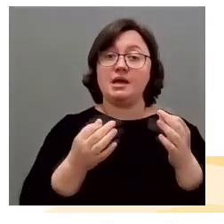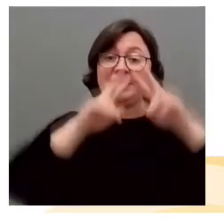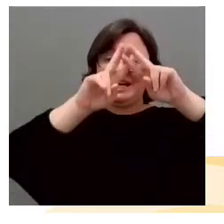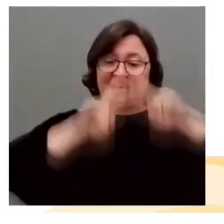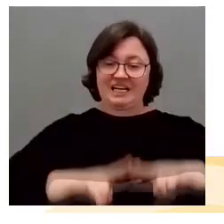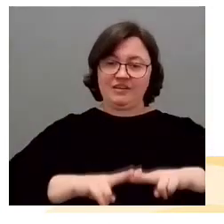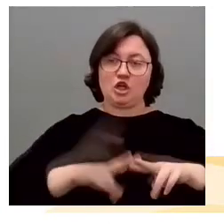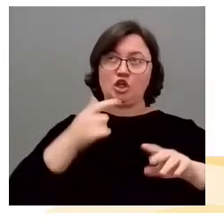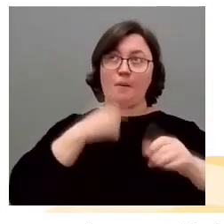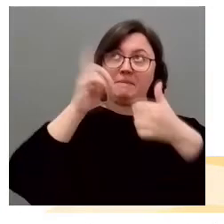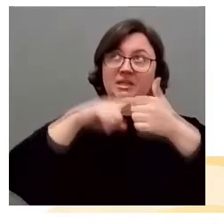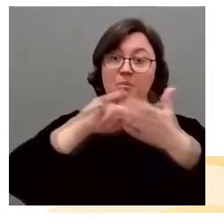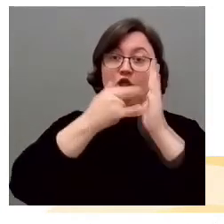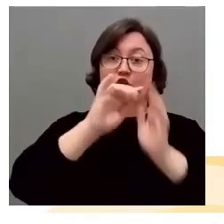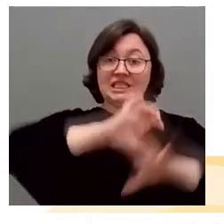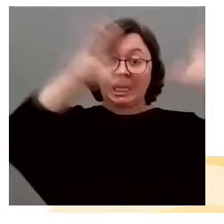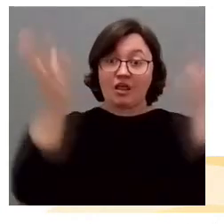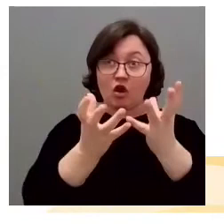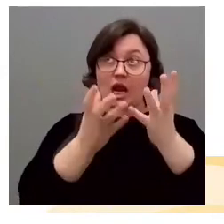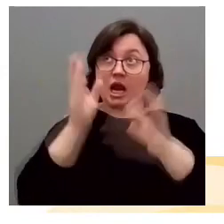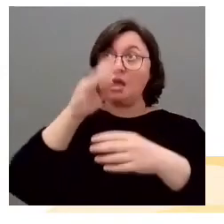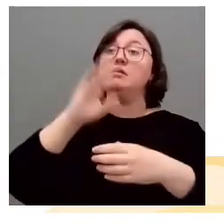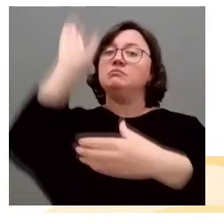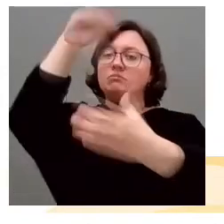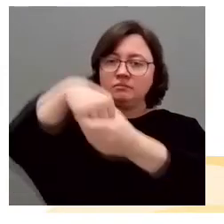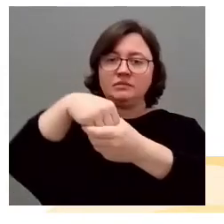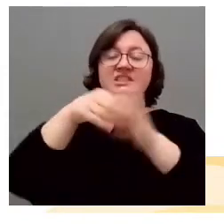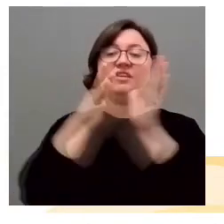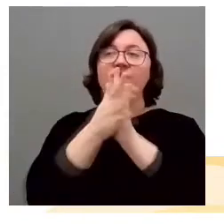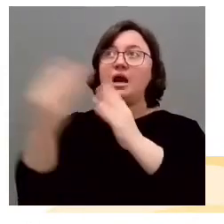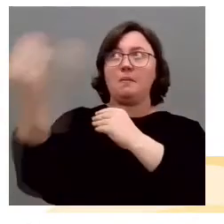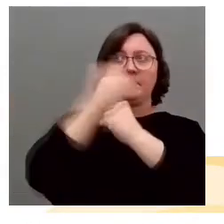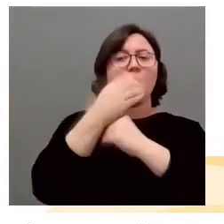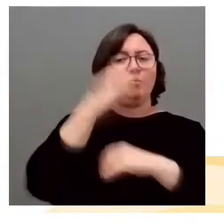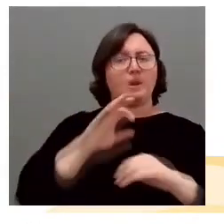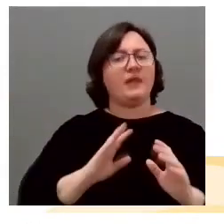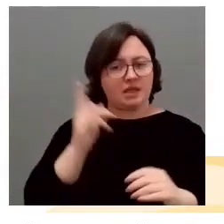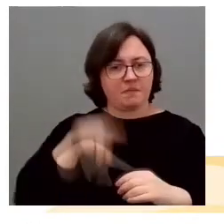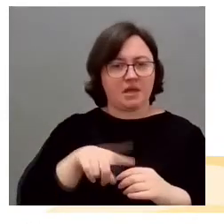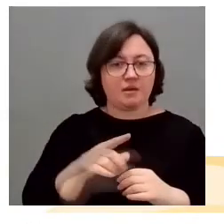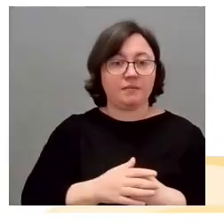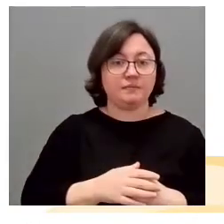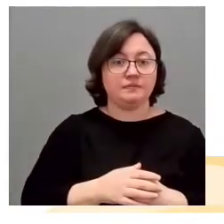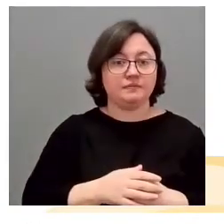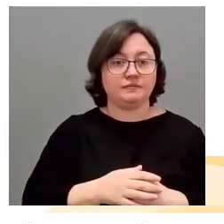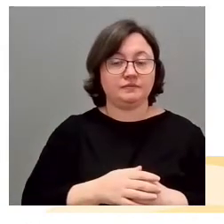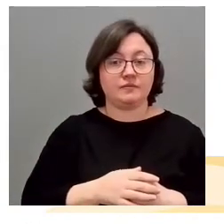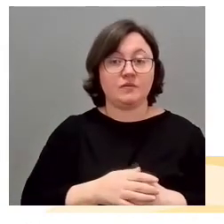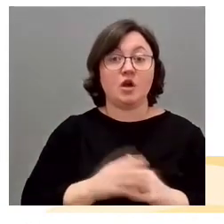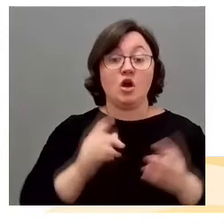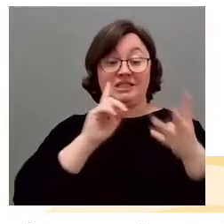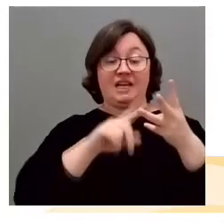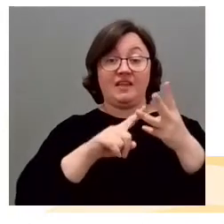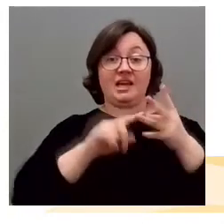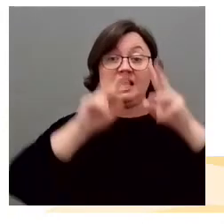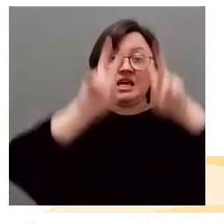de vuestra participación en proyectos internacionales, que también es otra fuente importante de financiación, ¿no? A la investigación y al